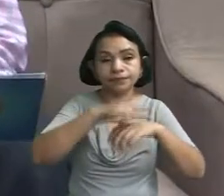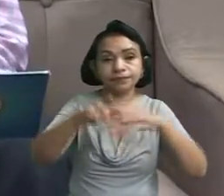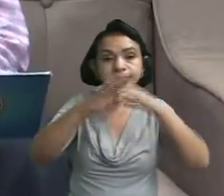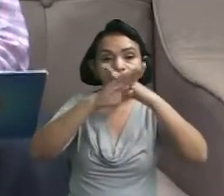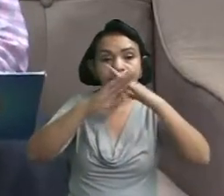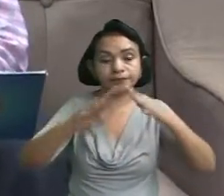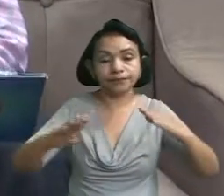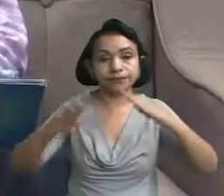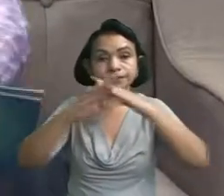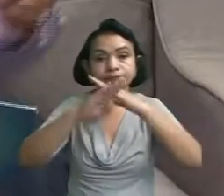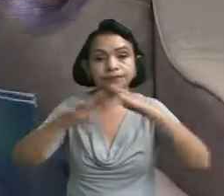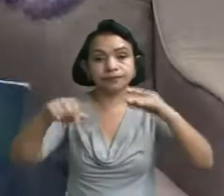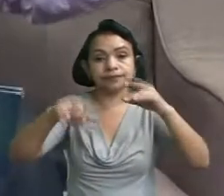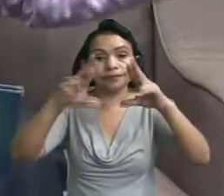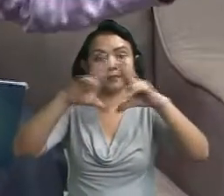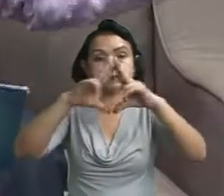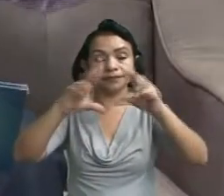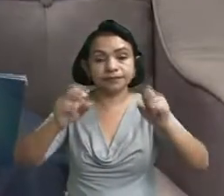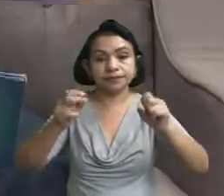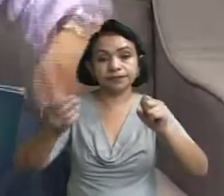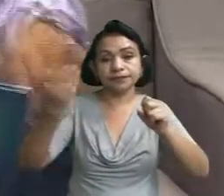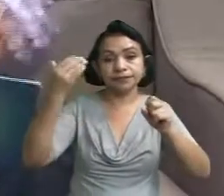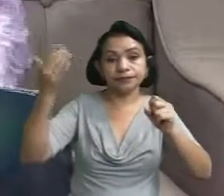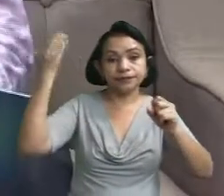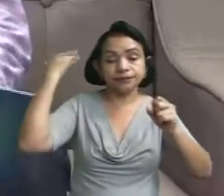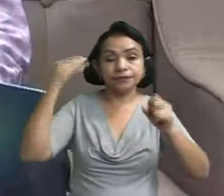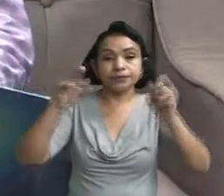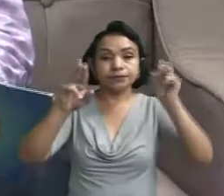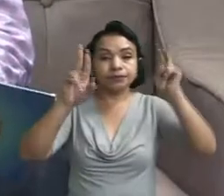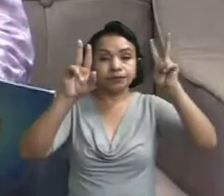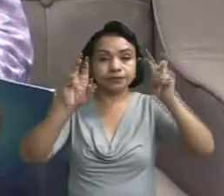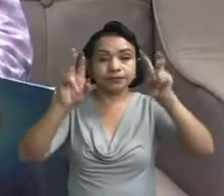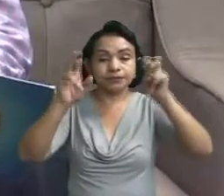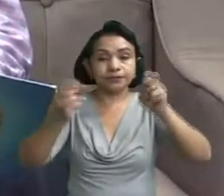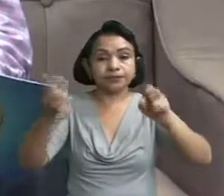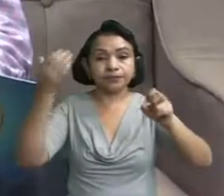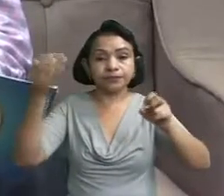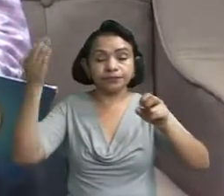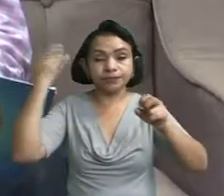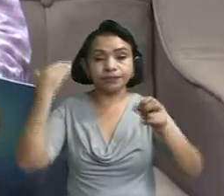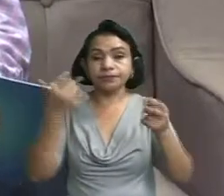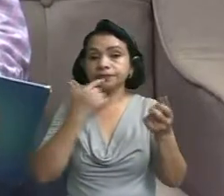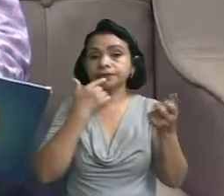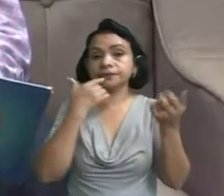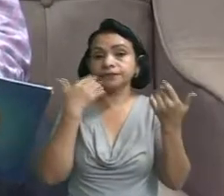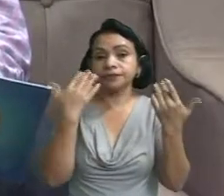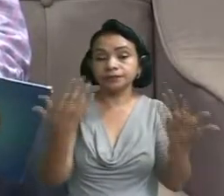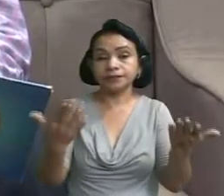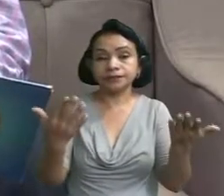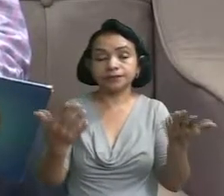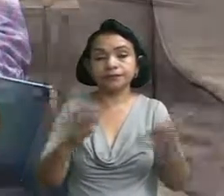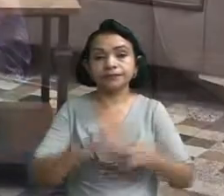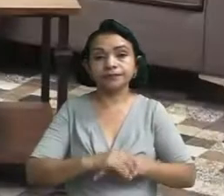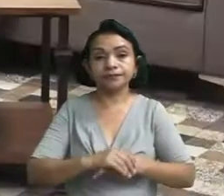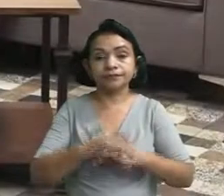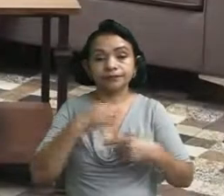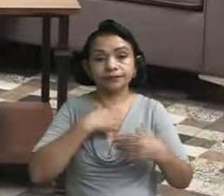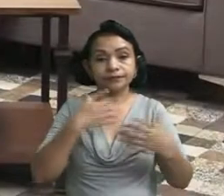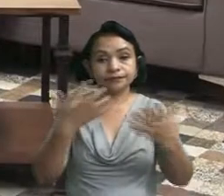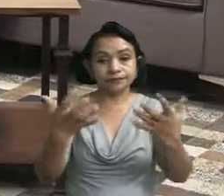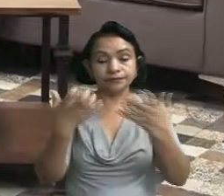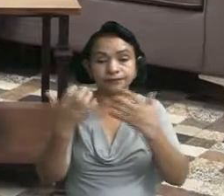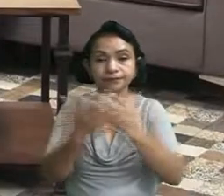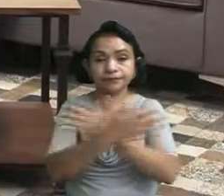paz en nuestra nación a través de la historia, pero también en este contexto histórico? Claro, precisamente por eso quería hacer